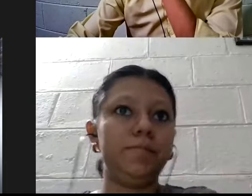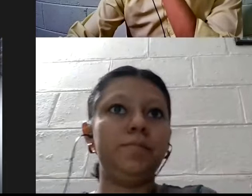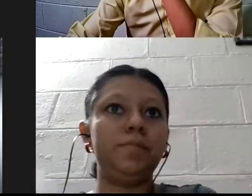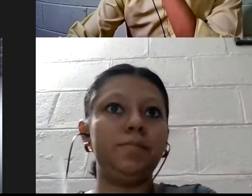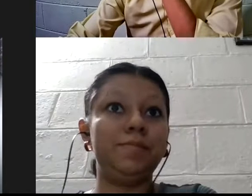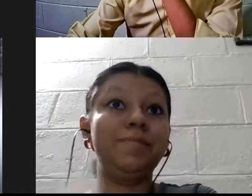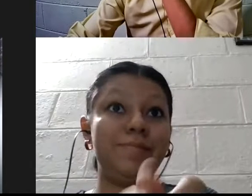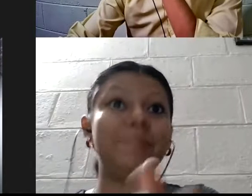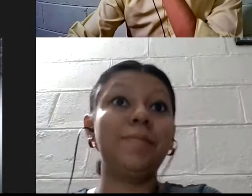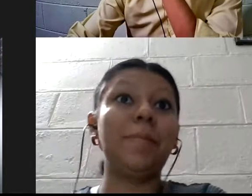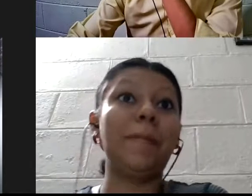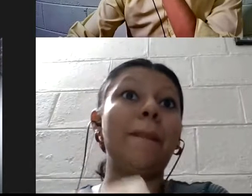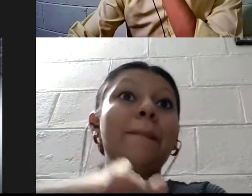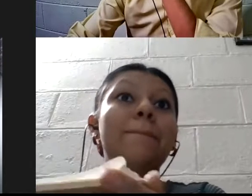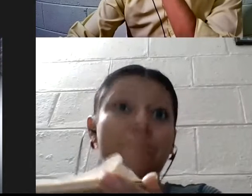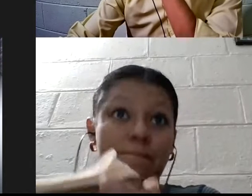Y alguien que conteste.